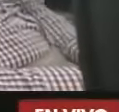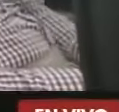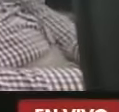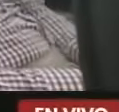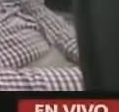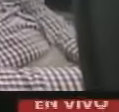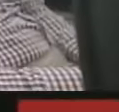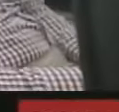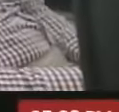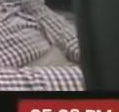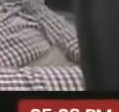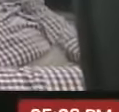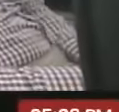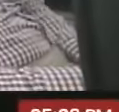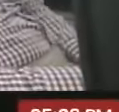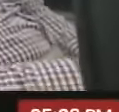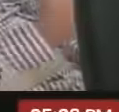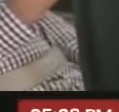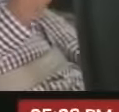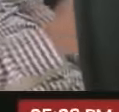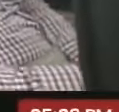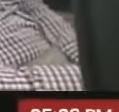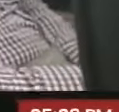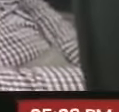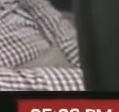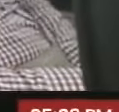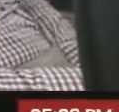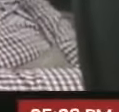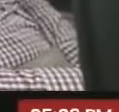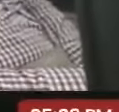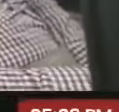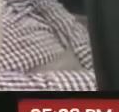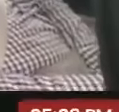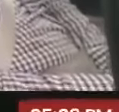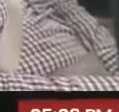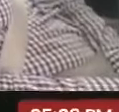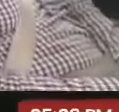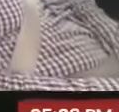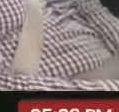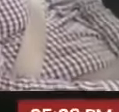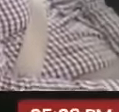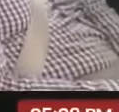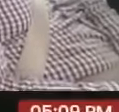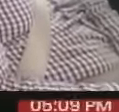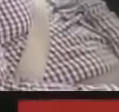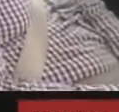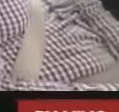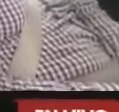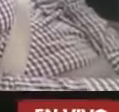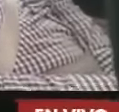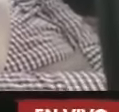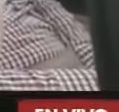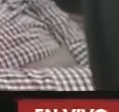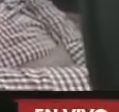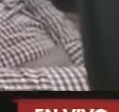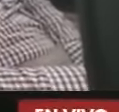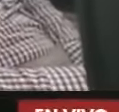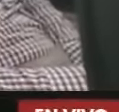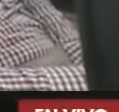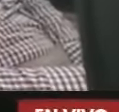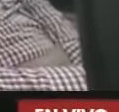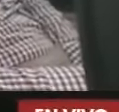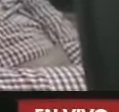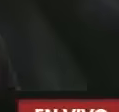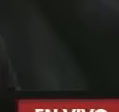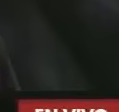que es fundamental tener cercanía con ellos, poder acercarse, mira, y hablar. Mira, GUI, ha dado un enclavo, ¿vale? El tema de la cercanía,